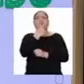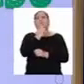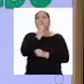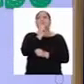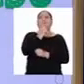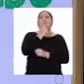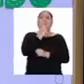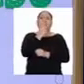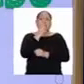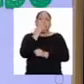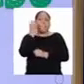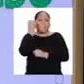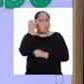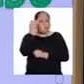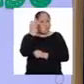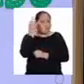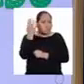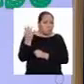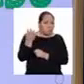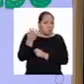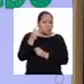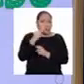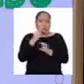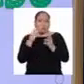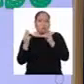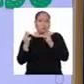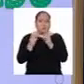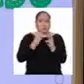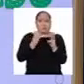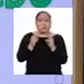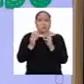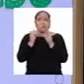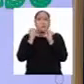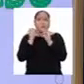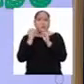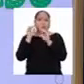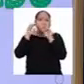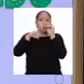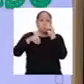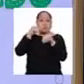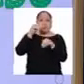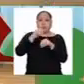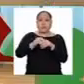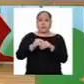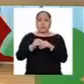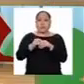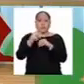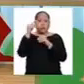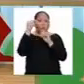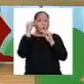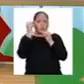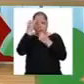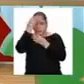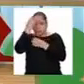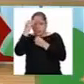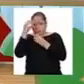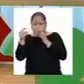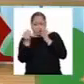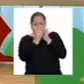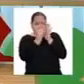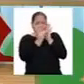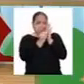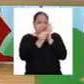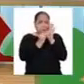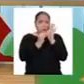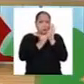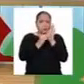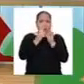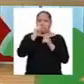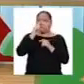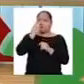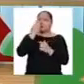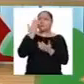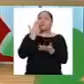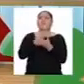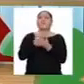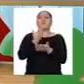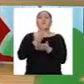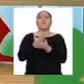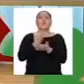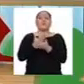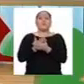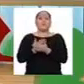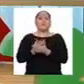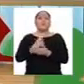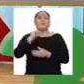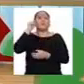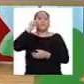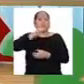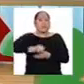ocurriendo algunas maneras de cómo organizar los datos de las encuestas. Lo primero sería verificar que tenemos las